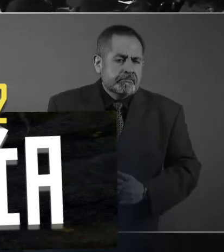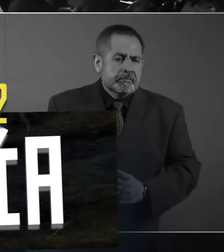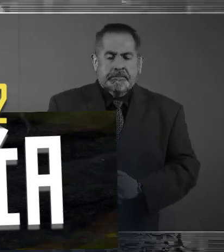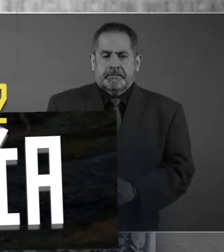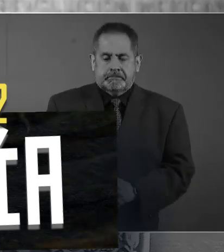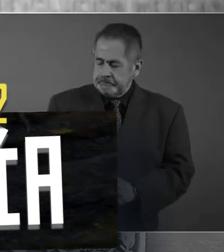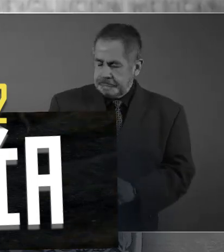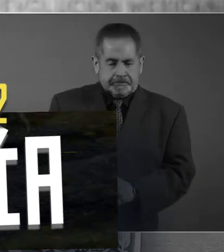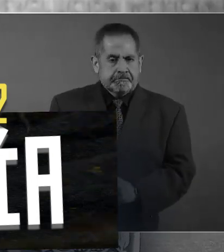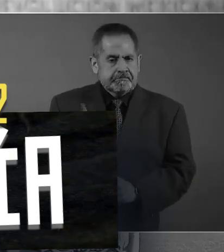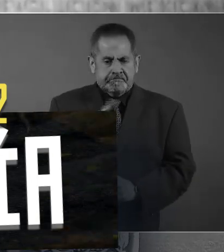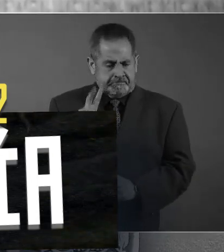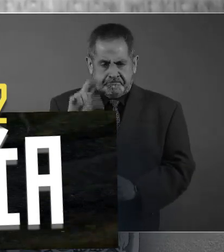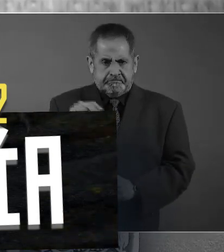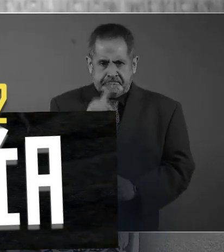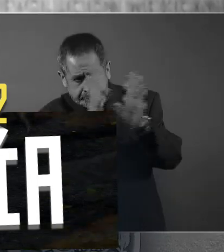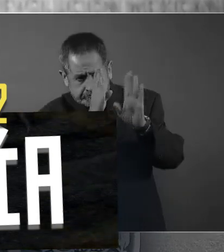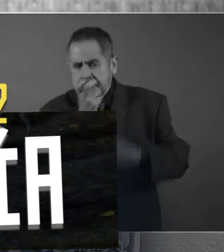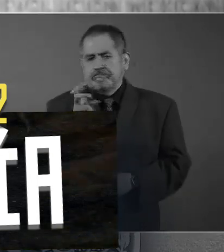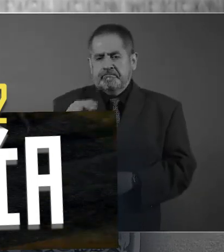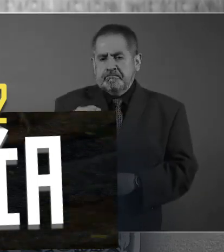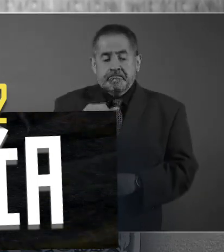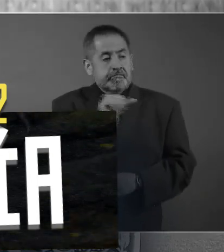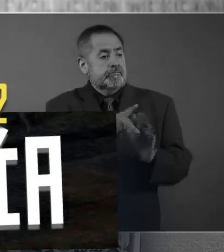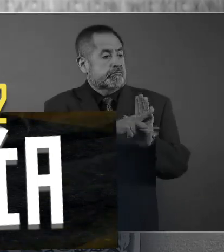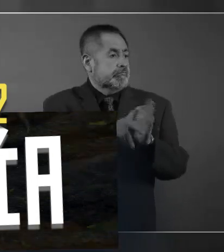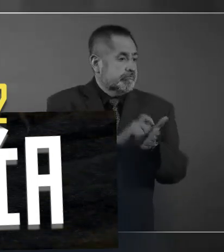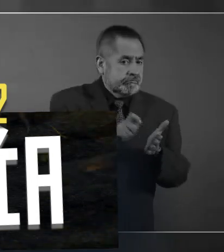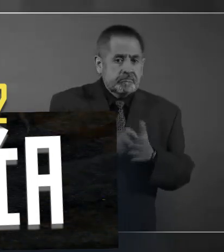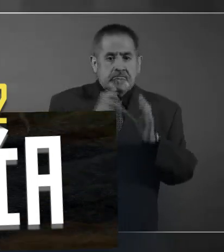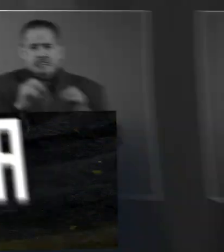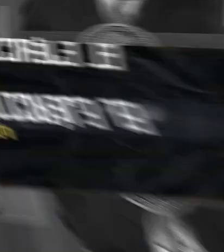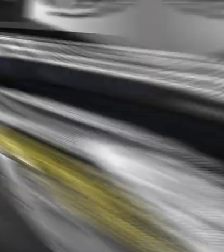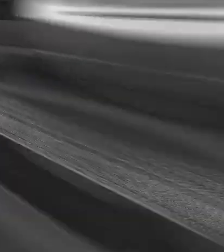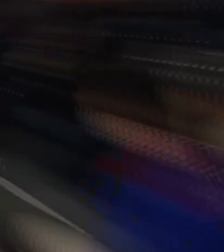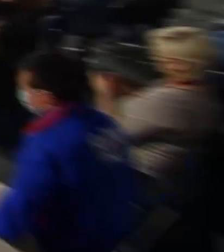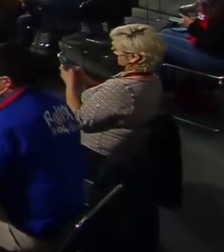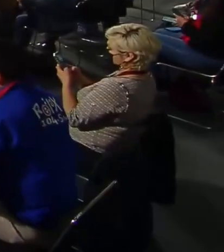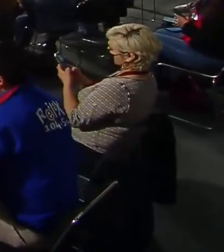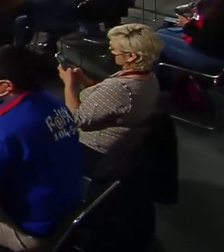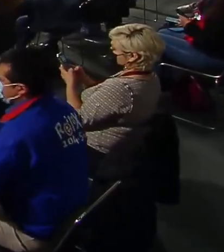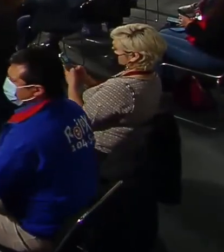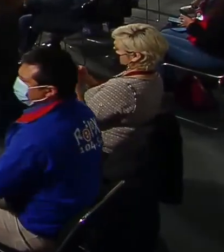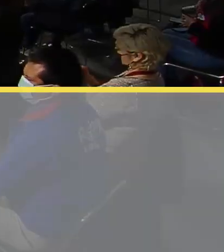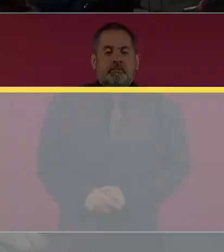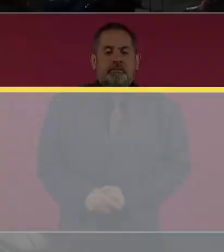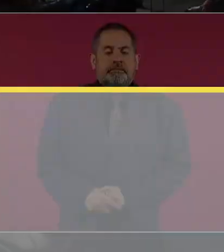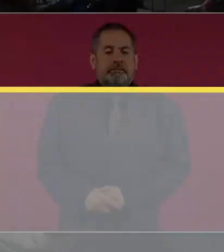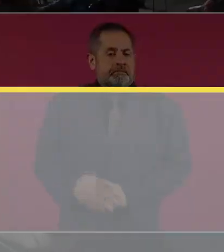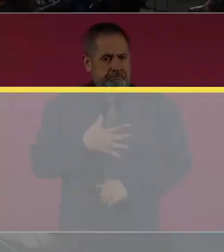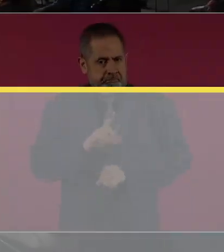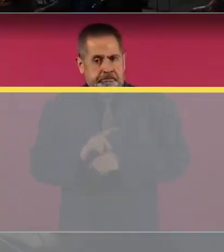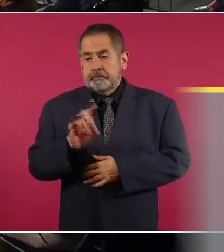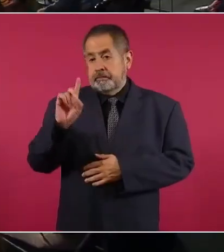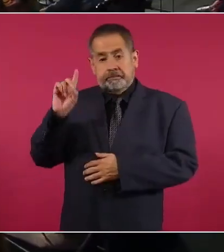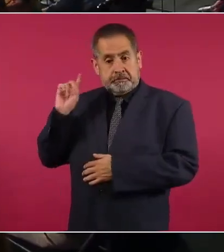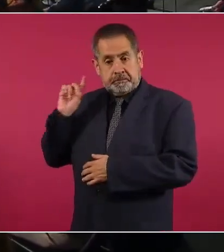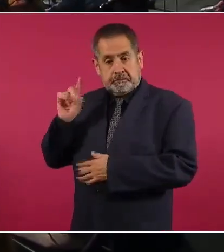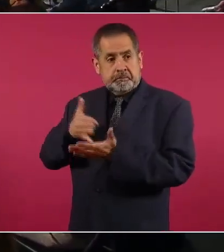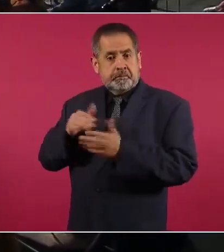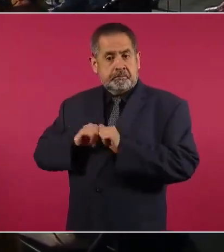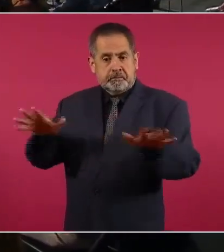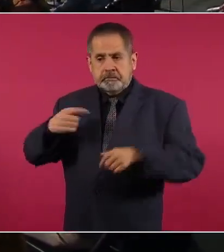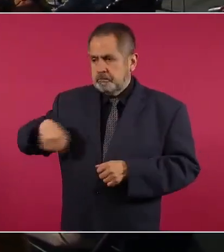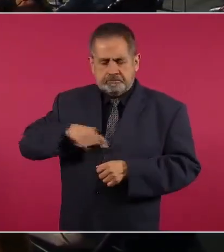No es cierto que se despide a periodistas opositores este domingo publicamos una investigación